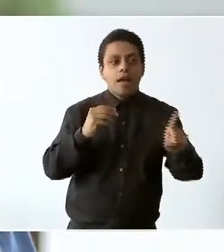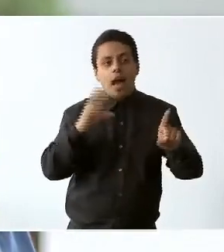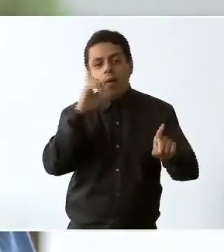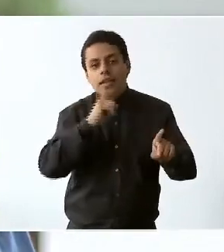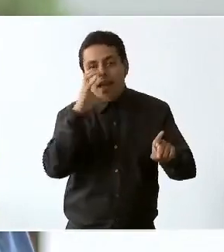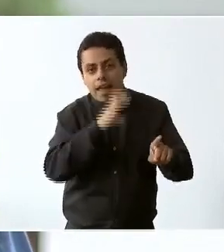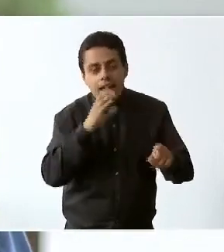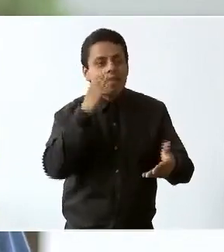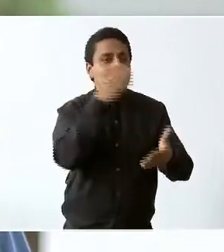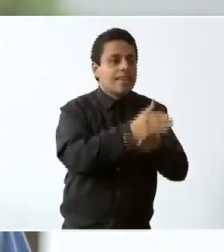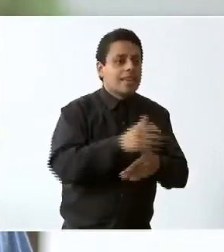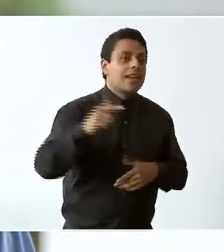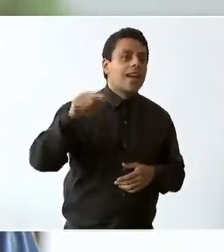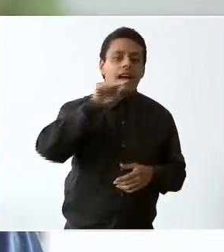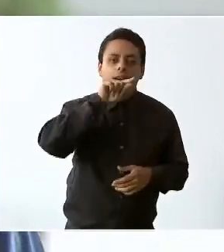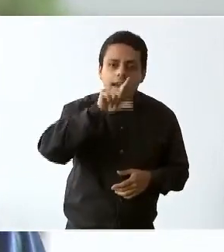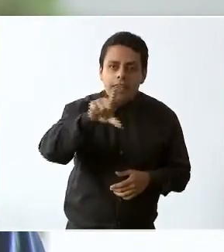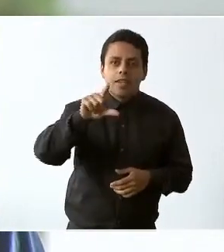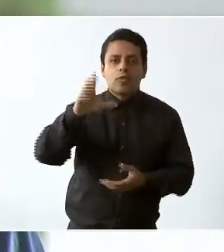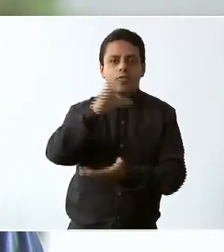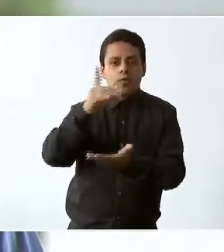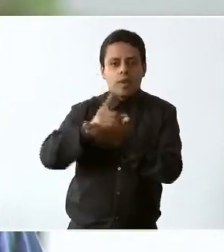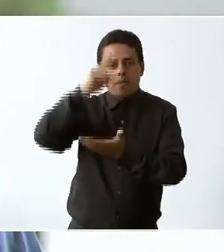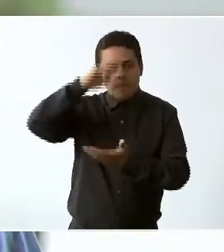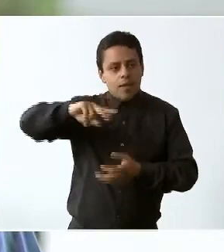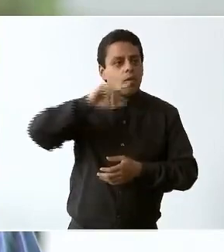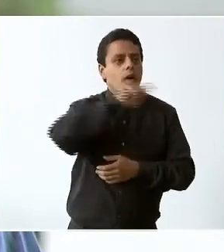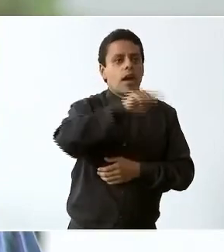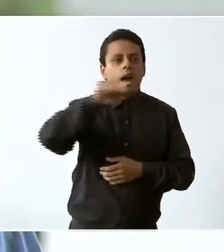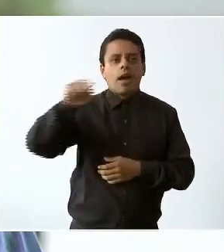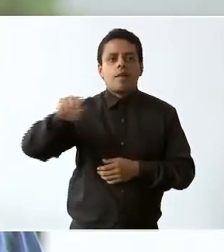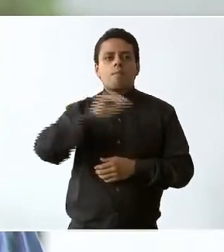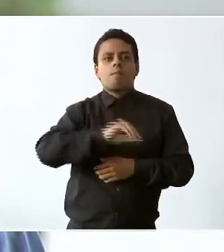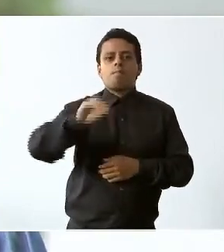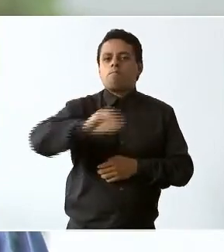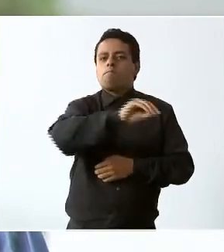Aguascalientes, Jalisco y la Ciudad de México.